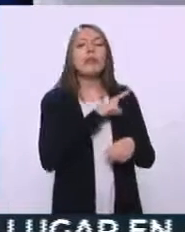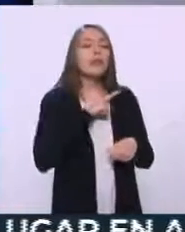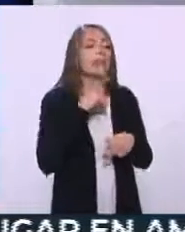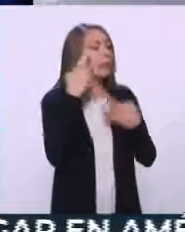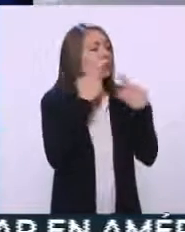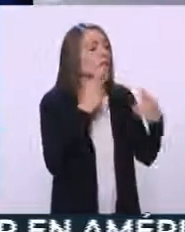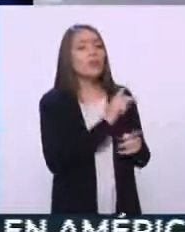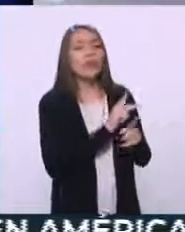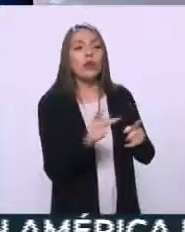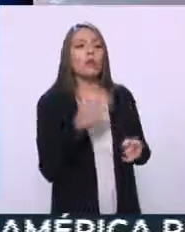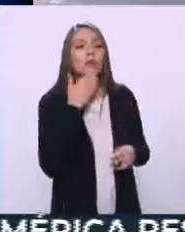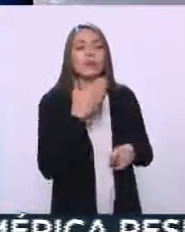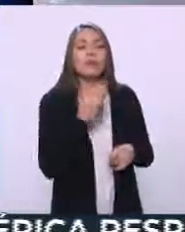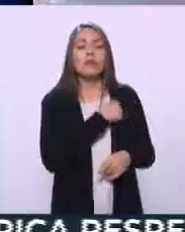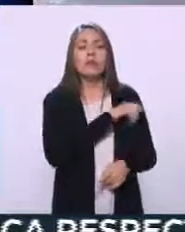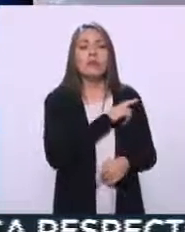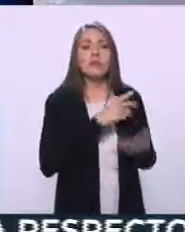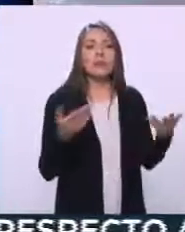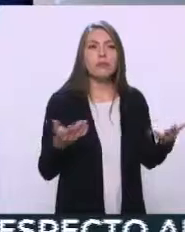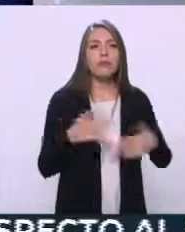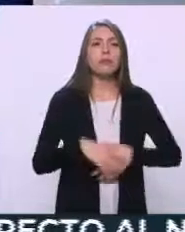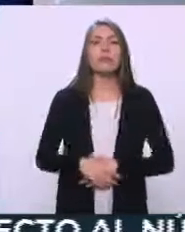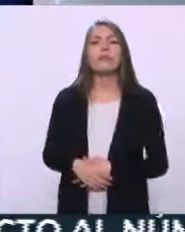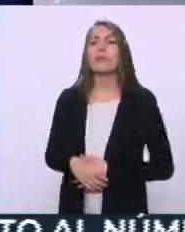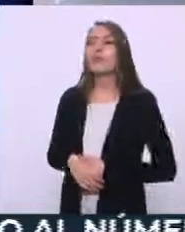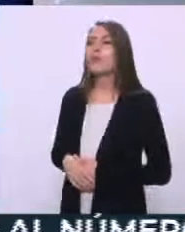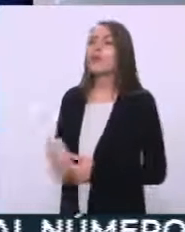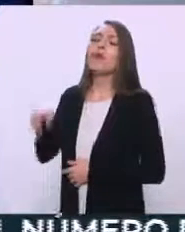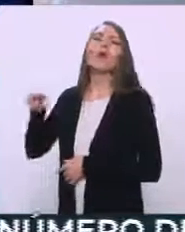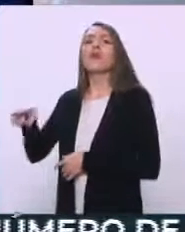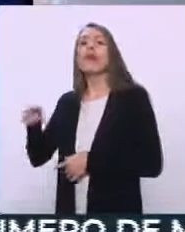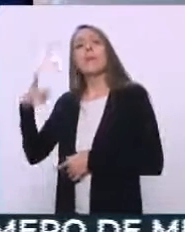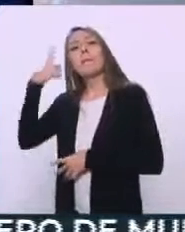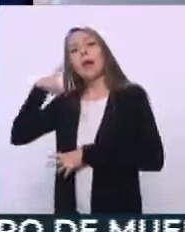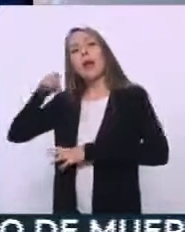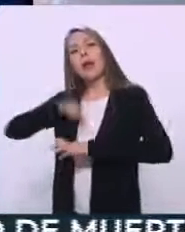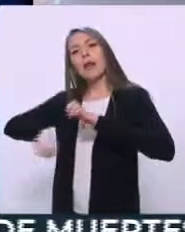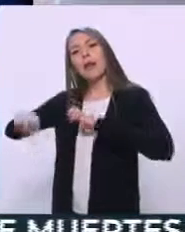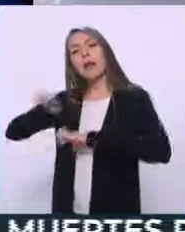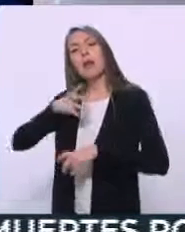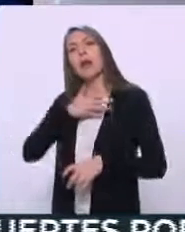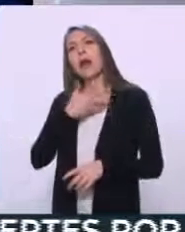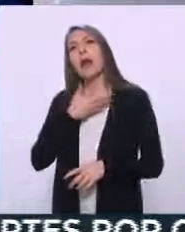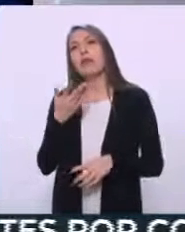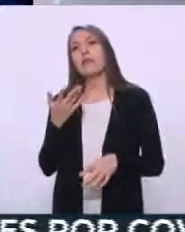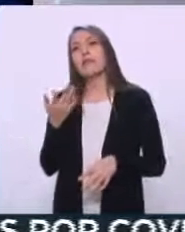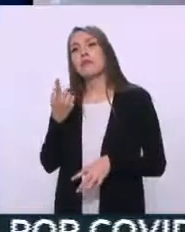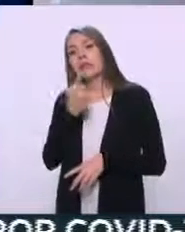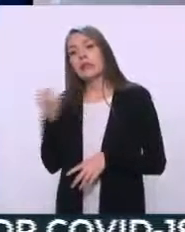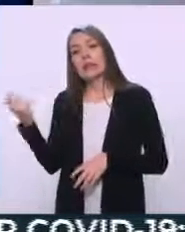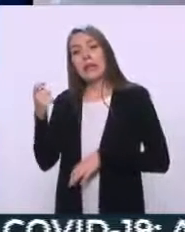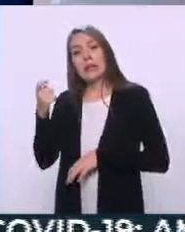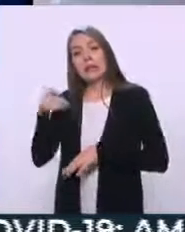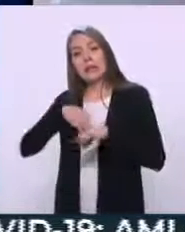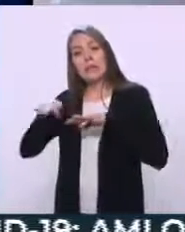que pudieran tener. Esto es solo para las empresas que tienen más de 100 empleados. Uh-huh.